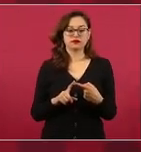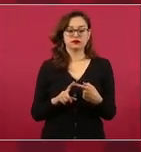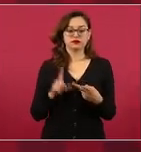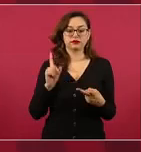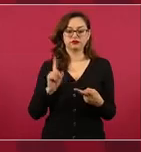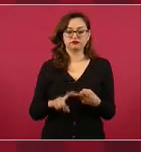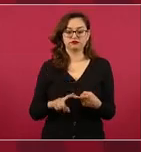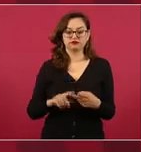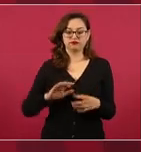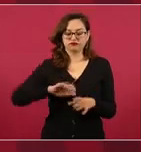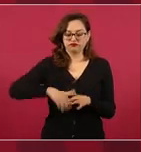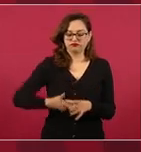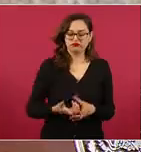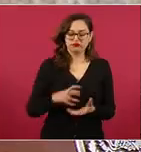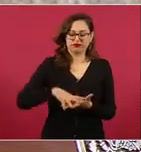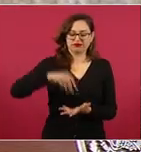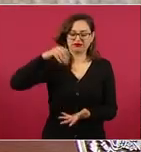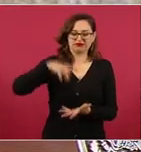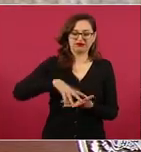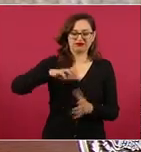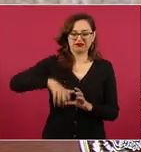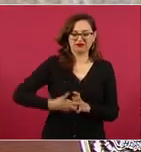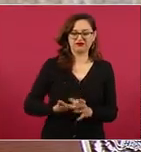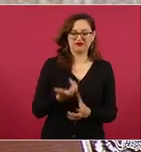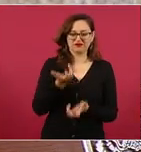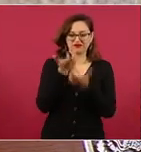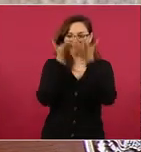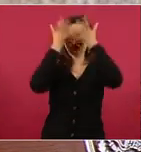moco de gorila te vas a poner?